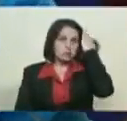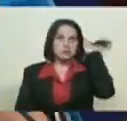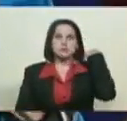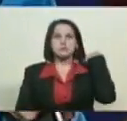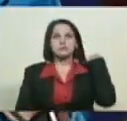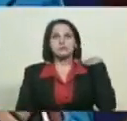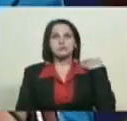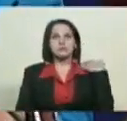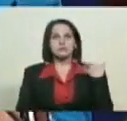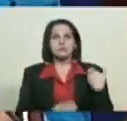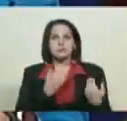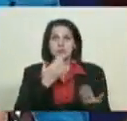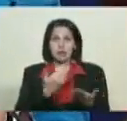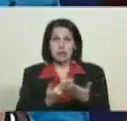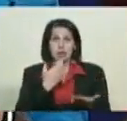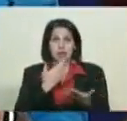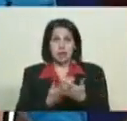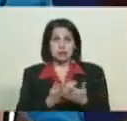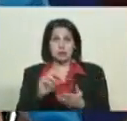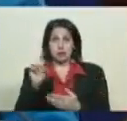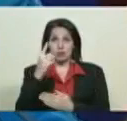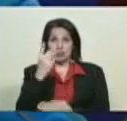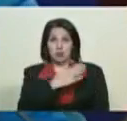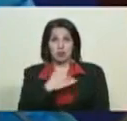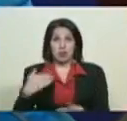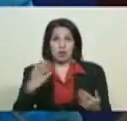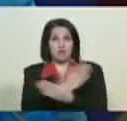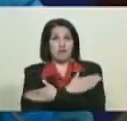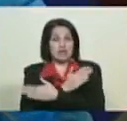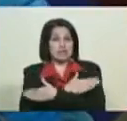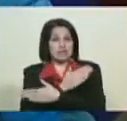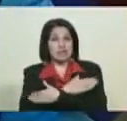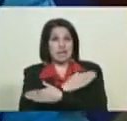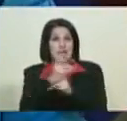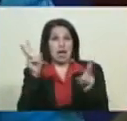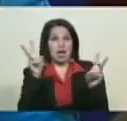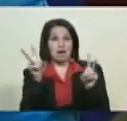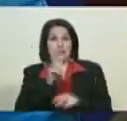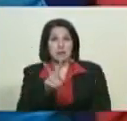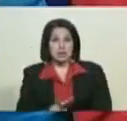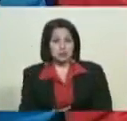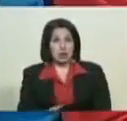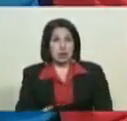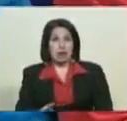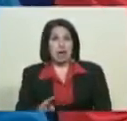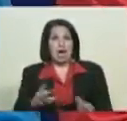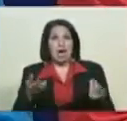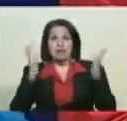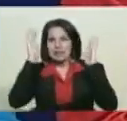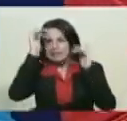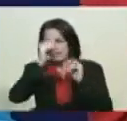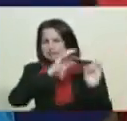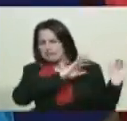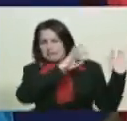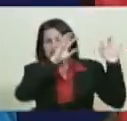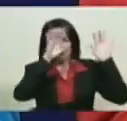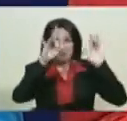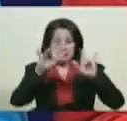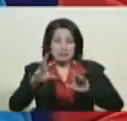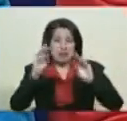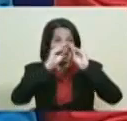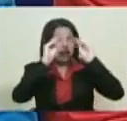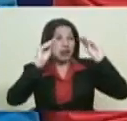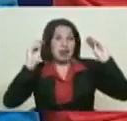Gracias. Bueno, lo primero que quiero es felicitar a Venezuela por haber atendido la convocatoria que hizo la Asamblea